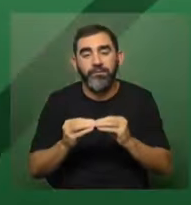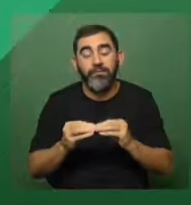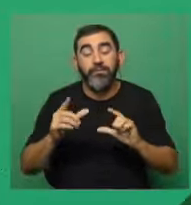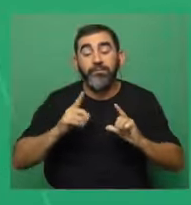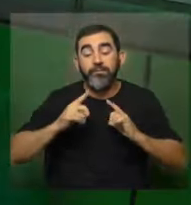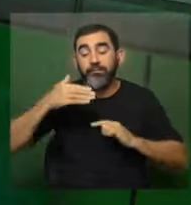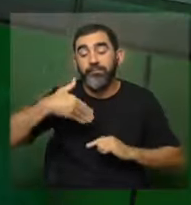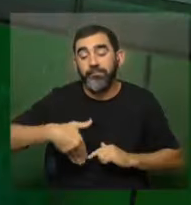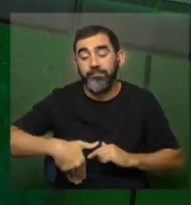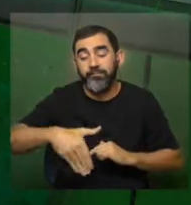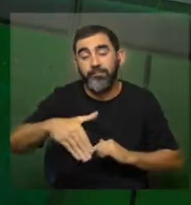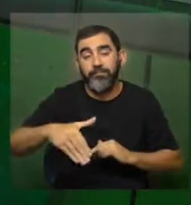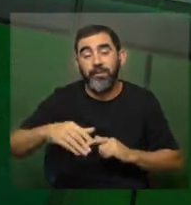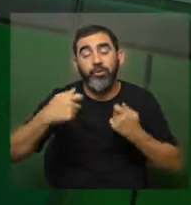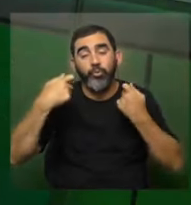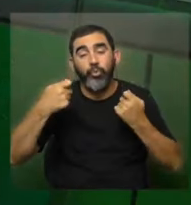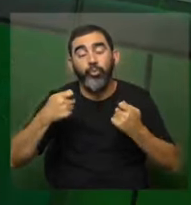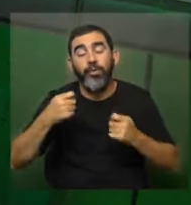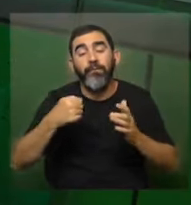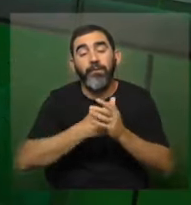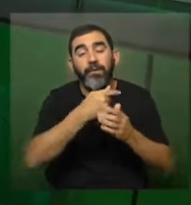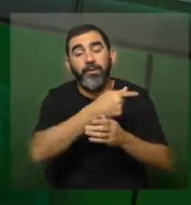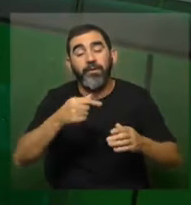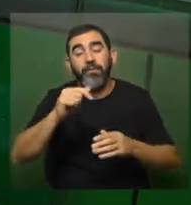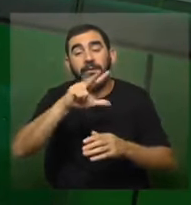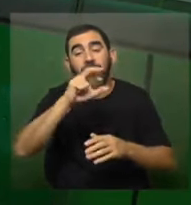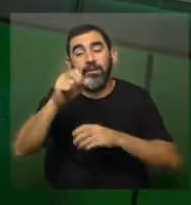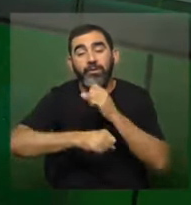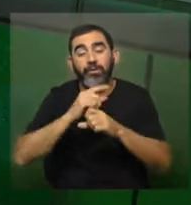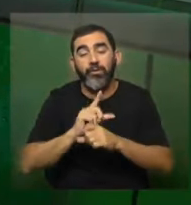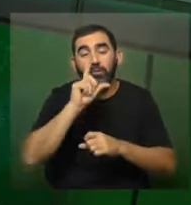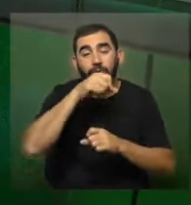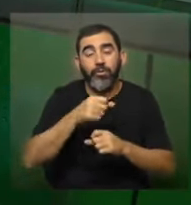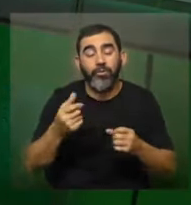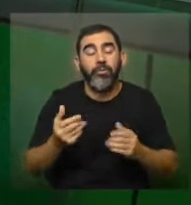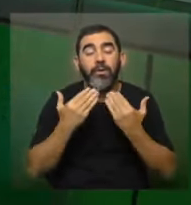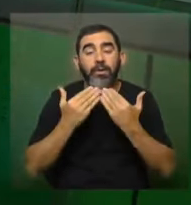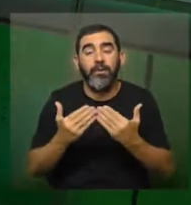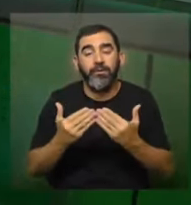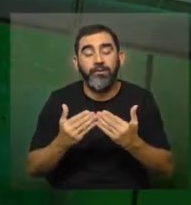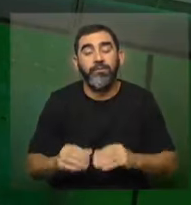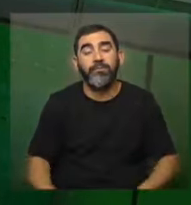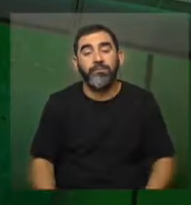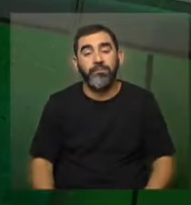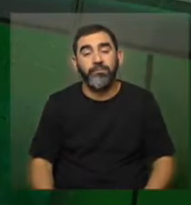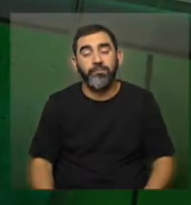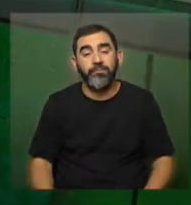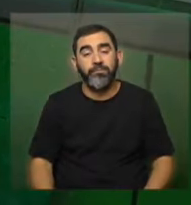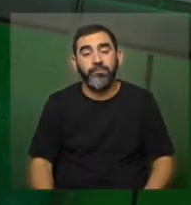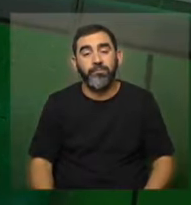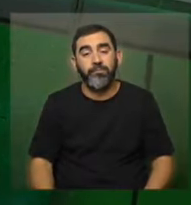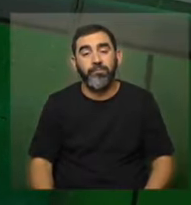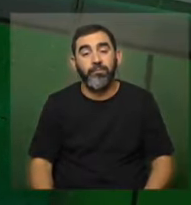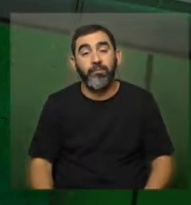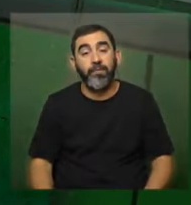a cuenta de más para el show entonces de este fin de semana por los 300 años de montevo Gracias por el trabajo allí vos el equipo y a nuestra